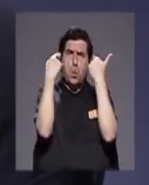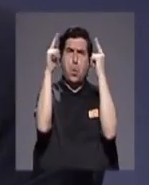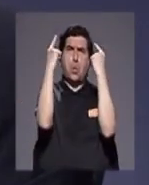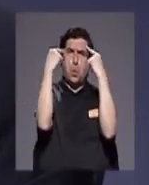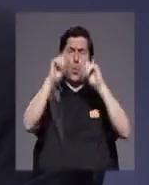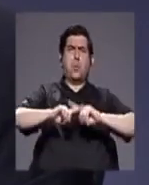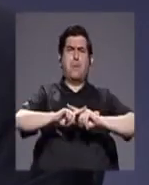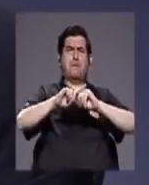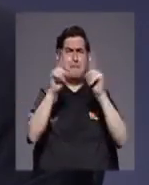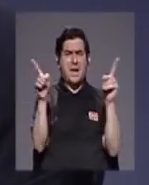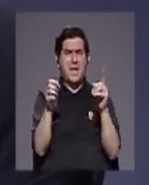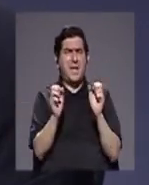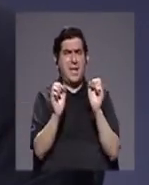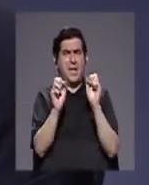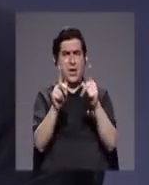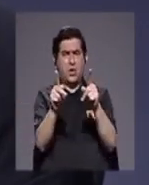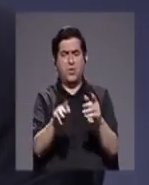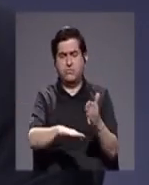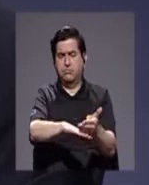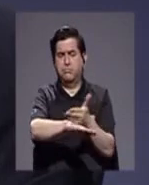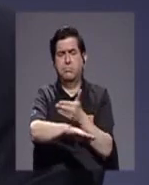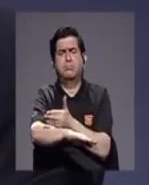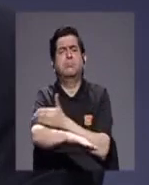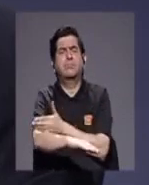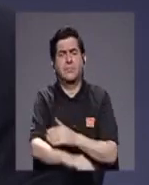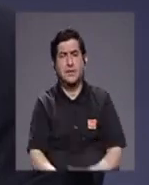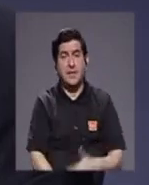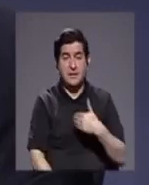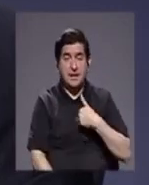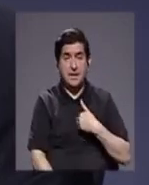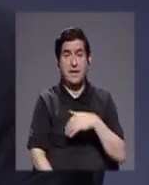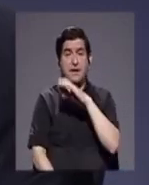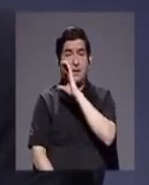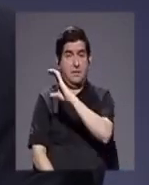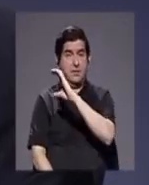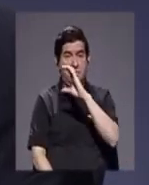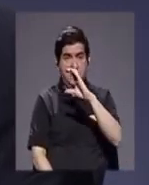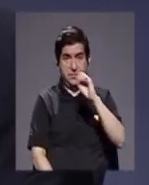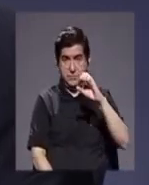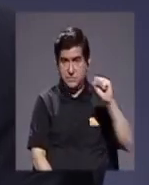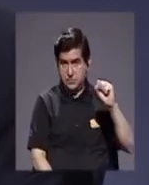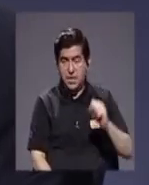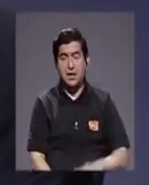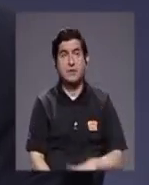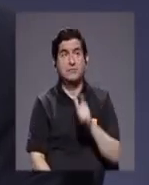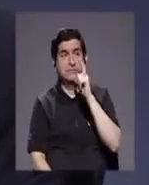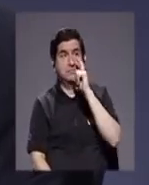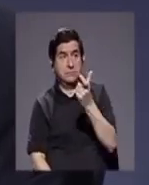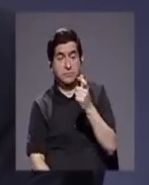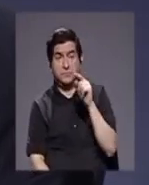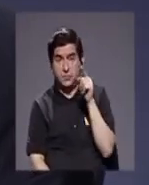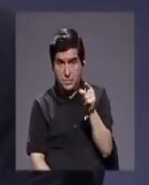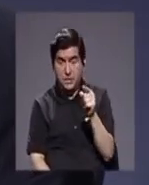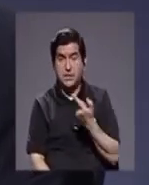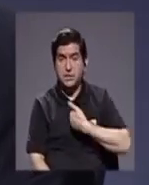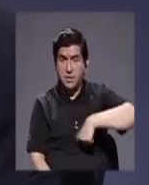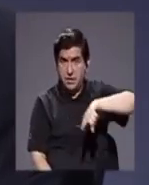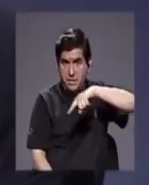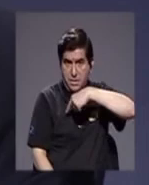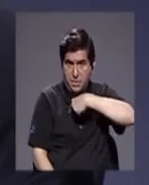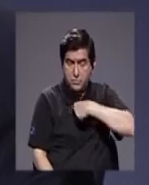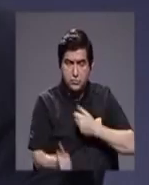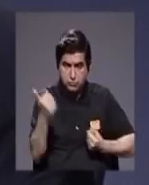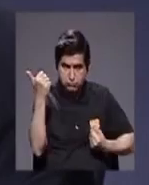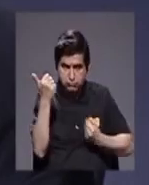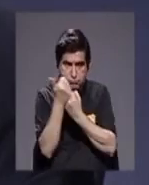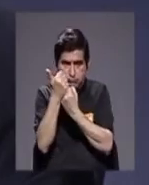pero hay muchísimas oportunidades de mejora. Tenemos una Caja Costarricense de Seguro Social que afortunadamente nos ha dado un